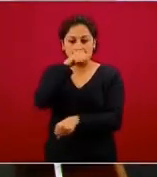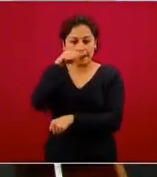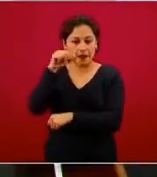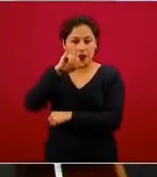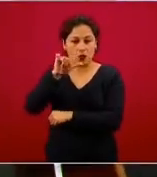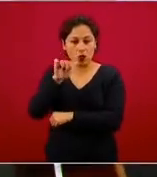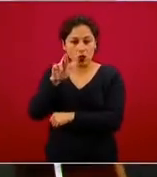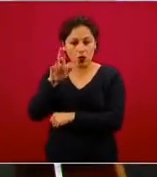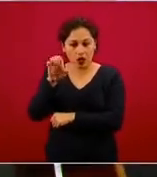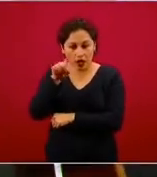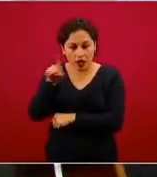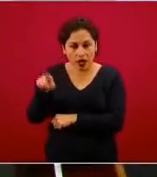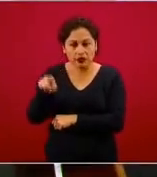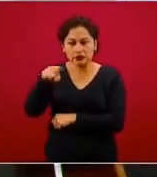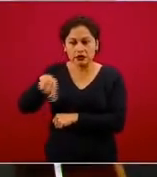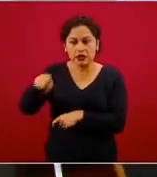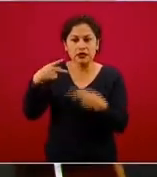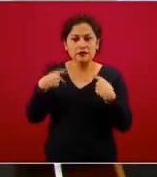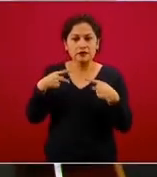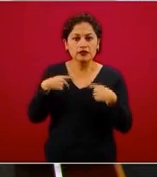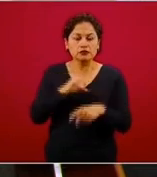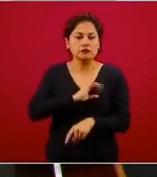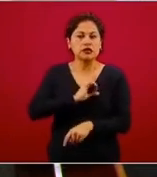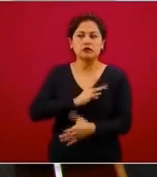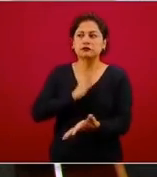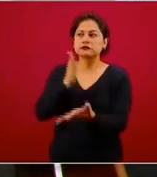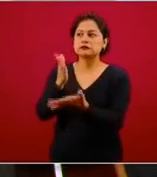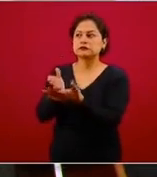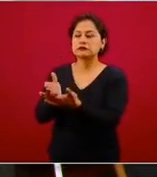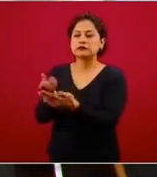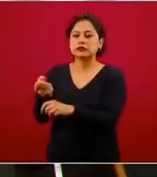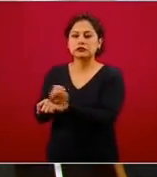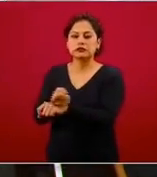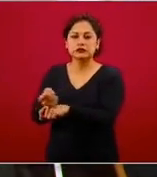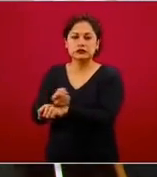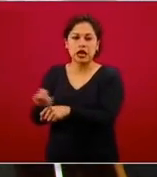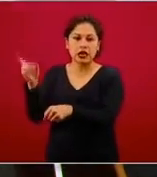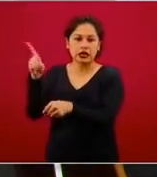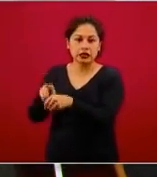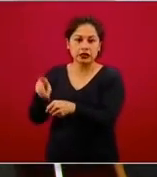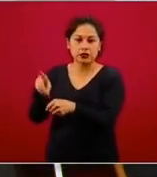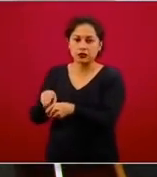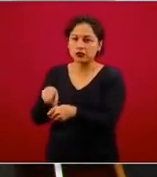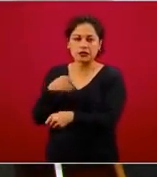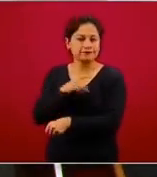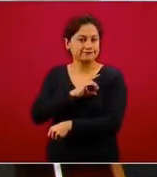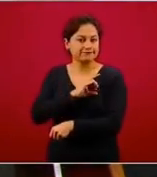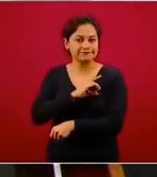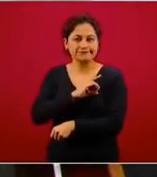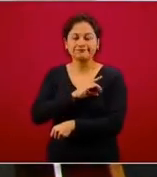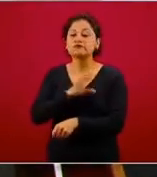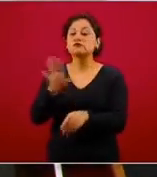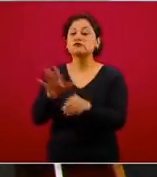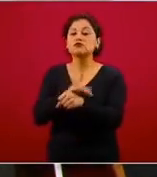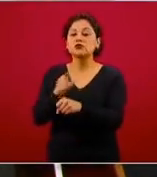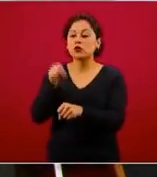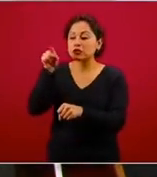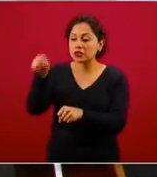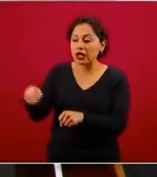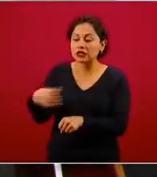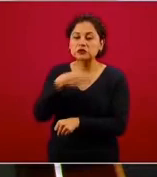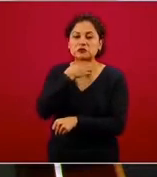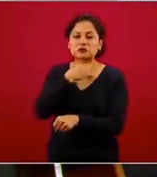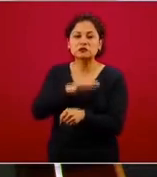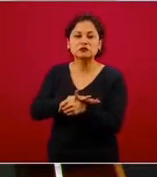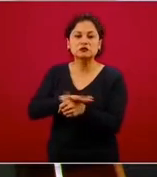the gente ya no Hospital quiere ir a donar Juárez, sangre ni they're saying people plaquetas don't want to por go miedo a que donate tienen un plaquettes espacio or para atender blood a pacientes de COVID. Aunque because